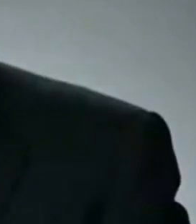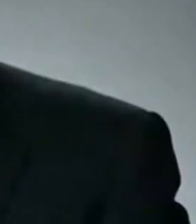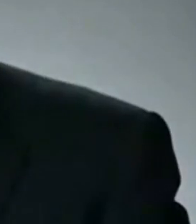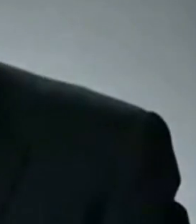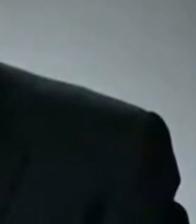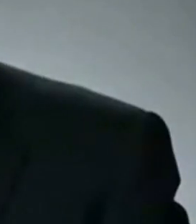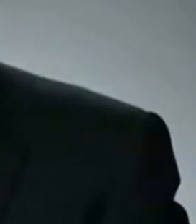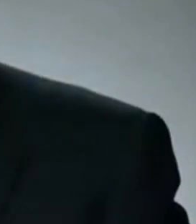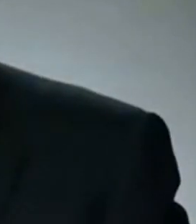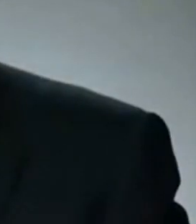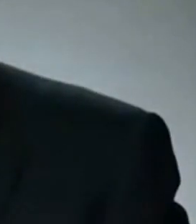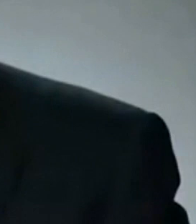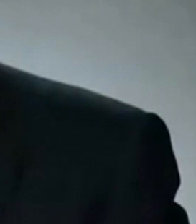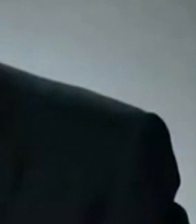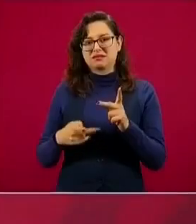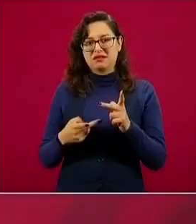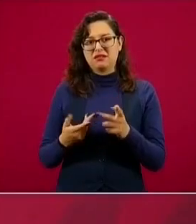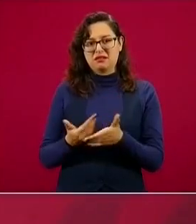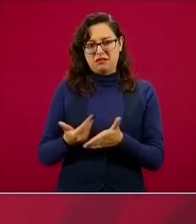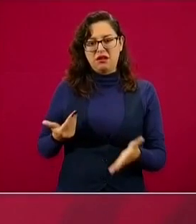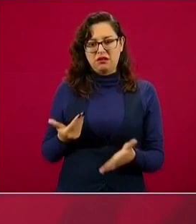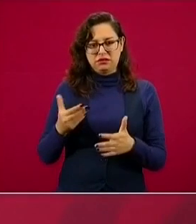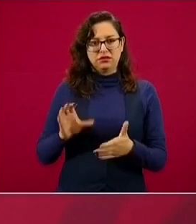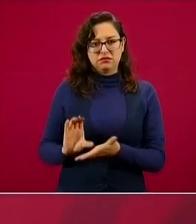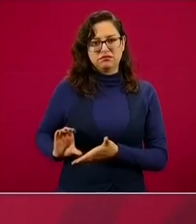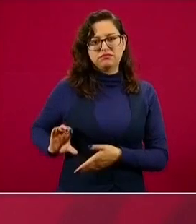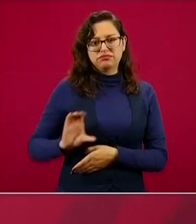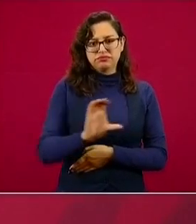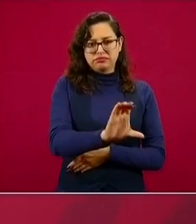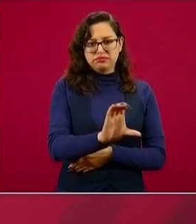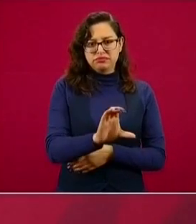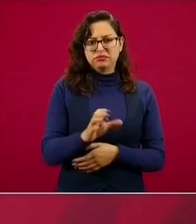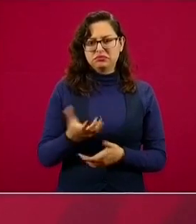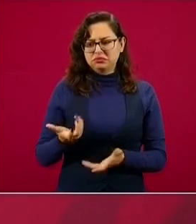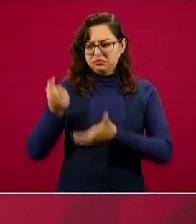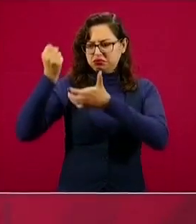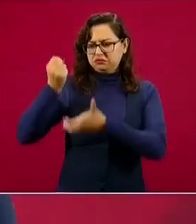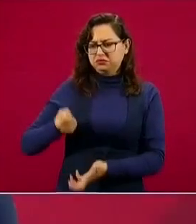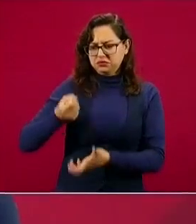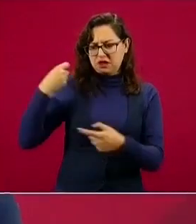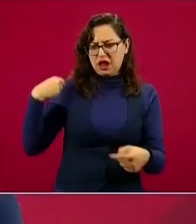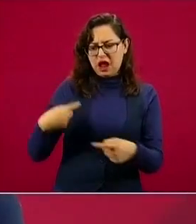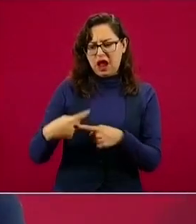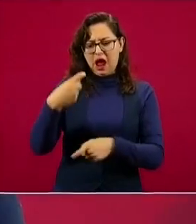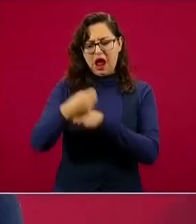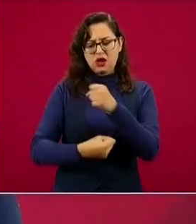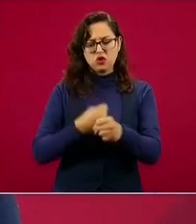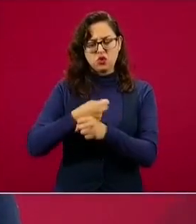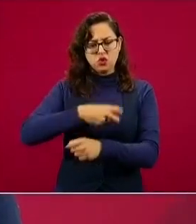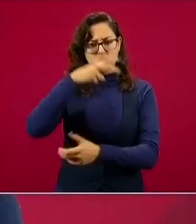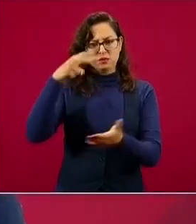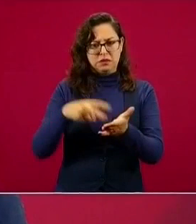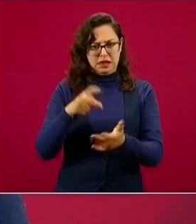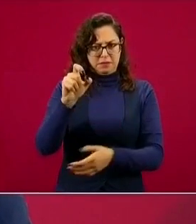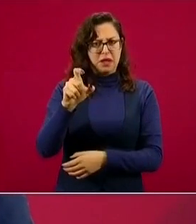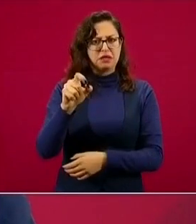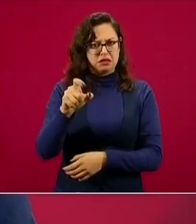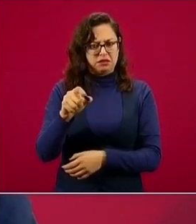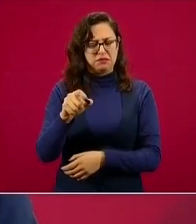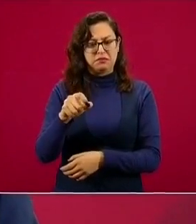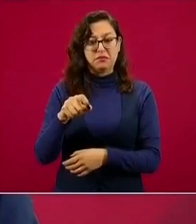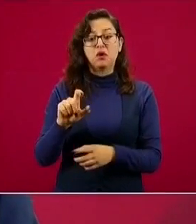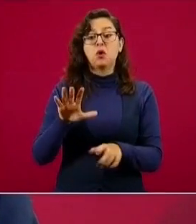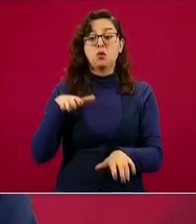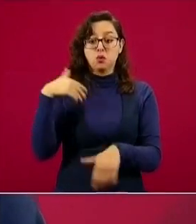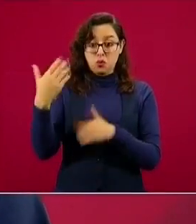de 90 minutos, o sea, horita y media. Todos esos millones de dólares, 19,